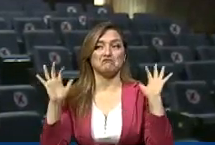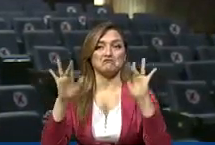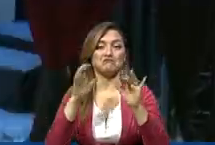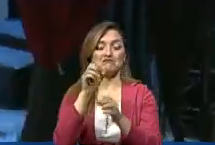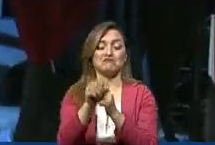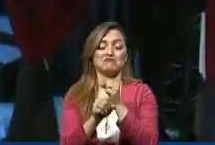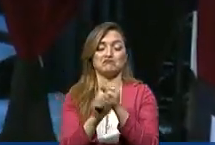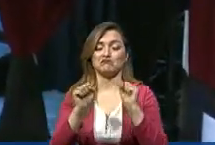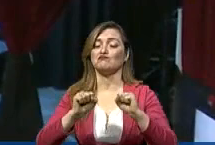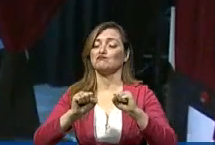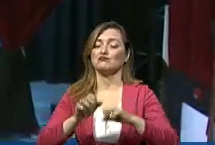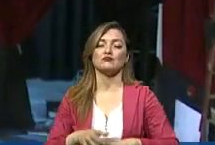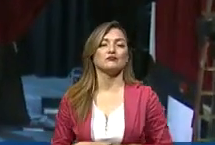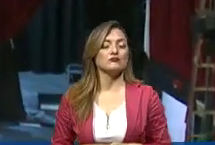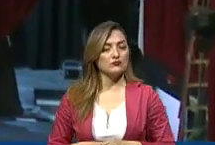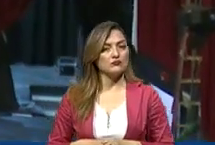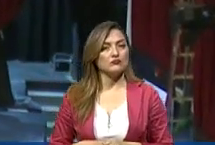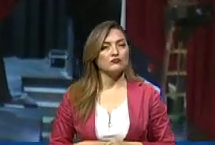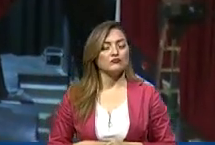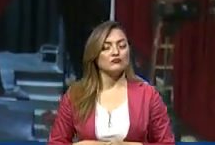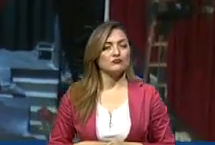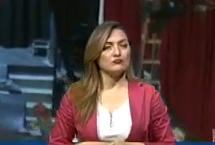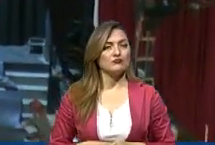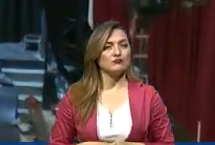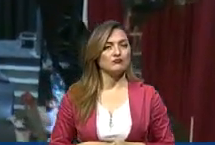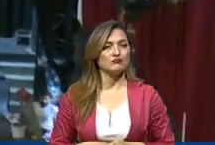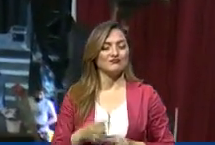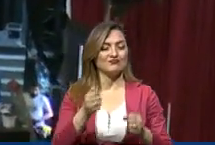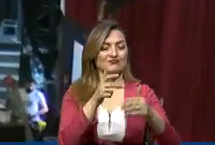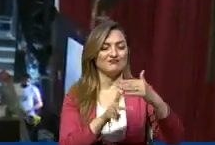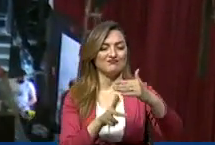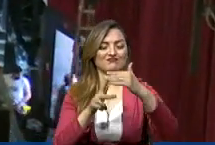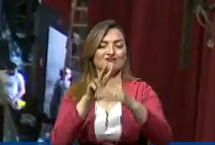espectadores al año. Además, cuentan con 300 parqueaderos que